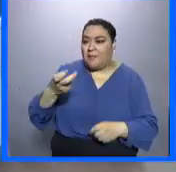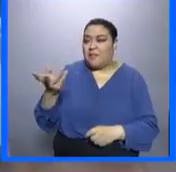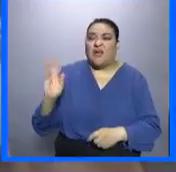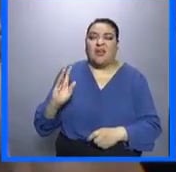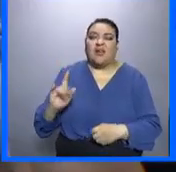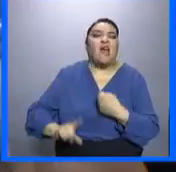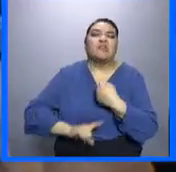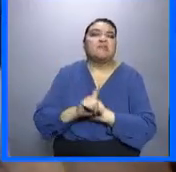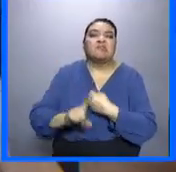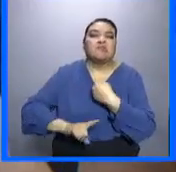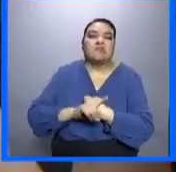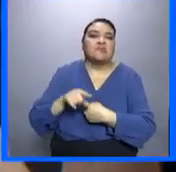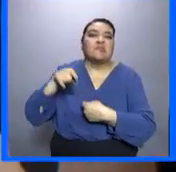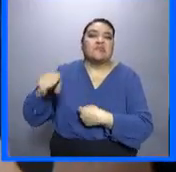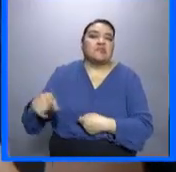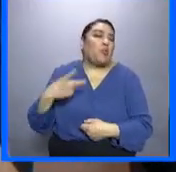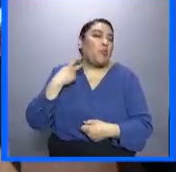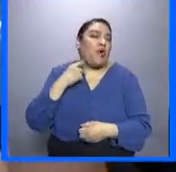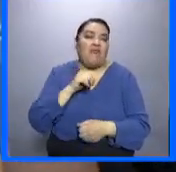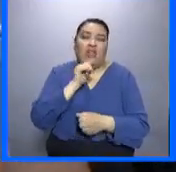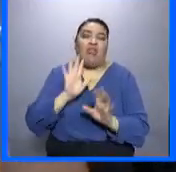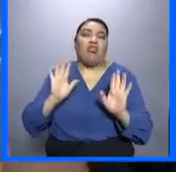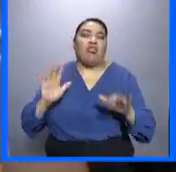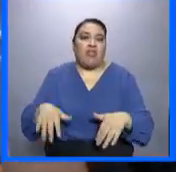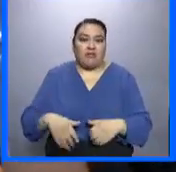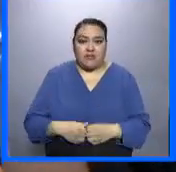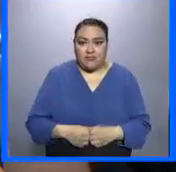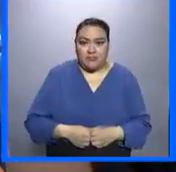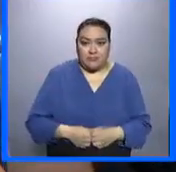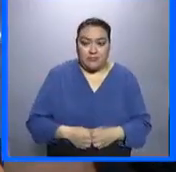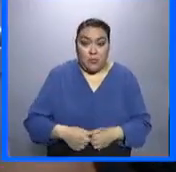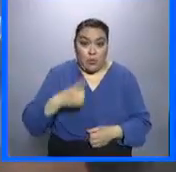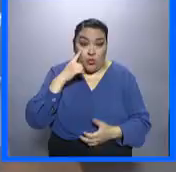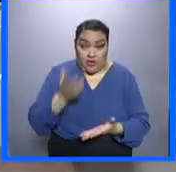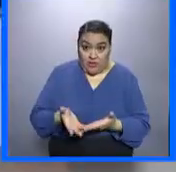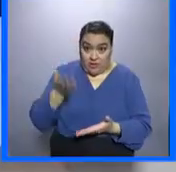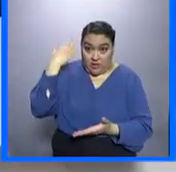problemas políticos. Antes lo mataban,